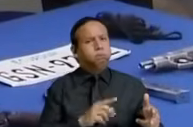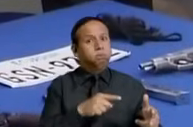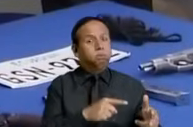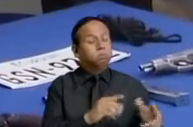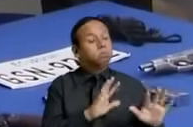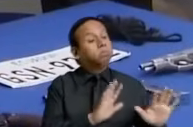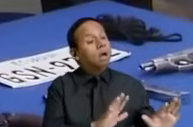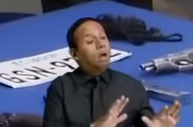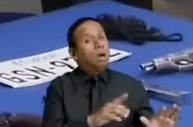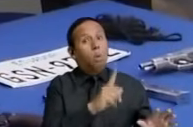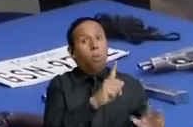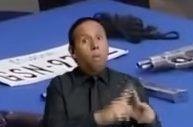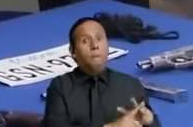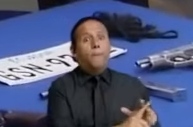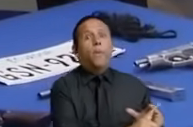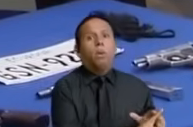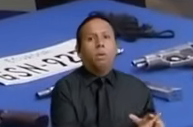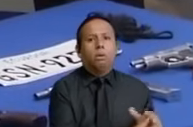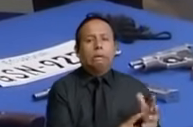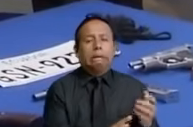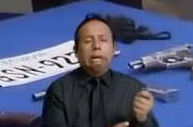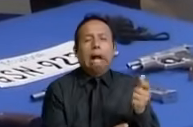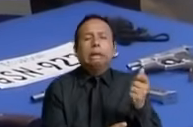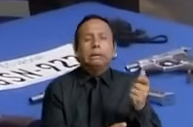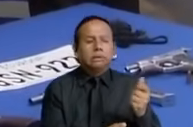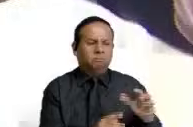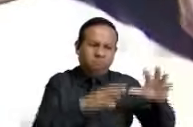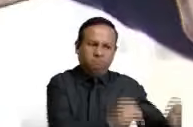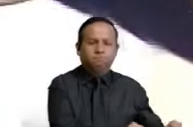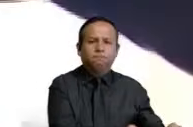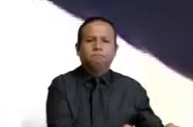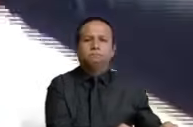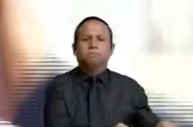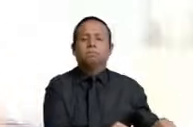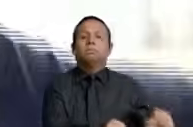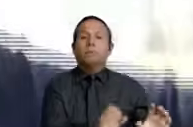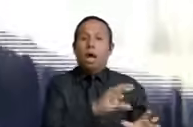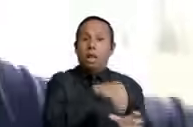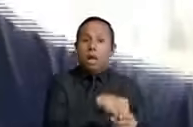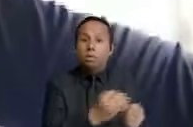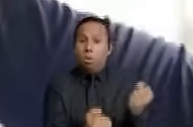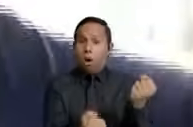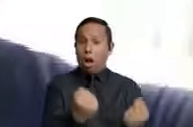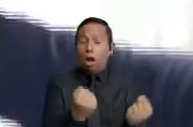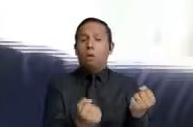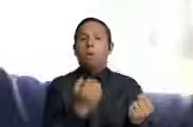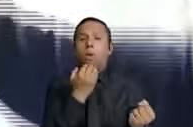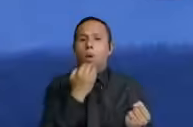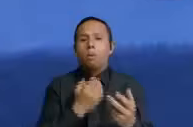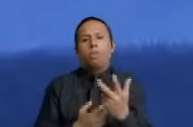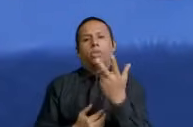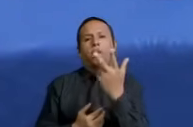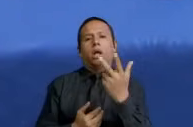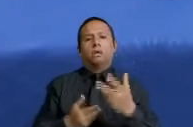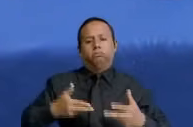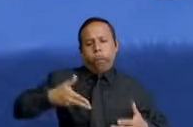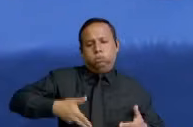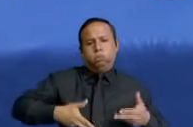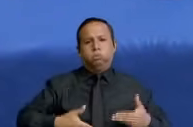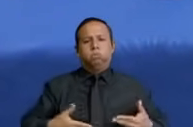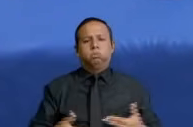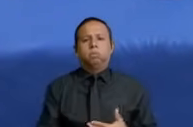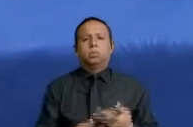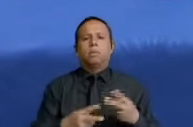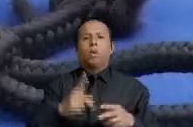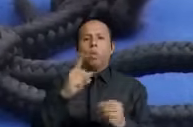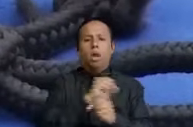quiso escapar pero las autoridades actuaron más rápido y lo detuvieron en la camioneta habían encalado tres armas de fuego y había una